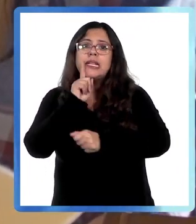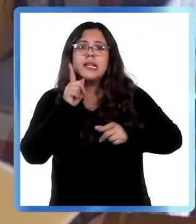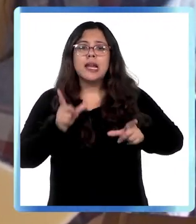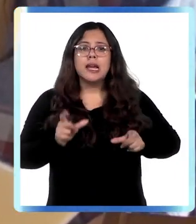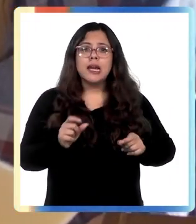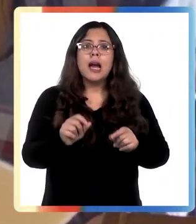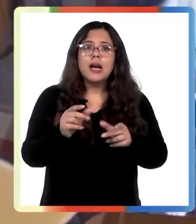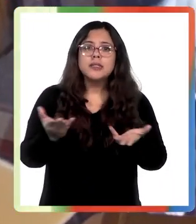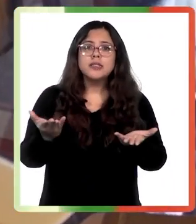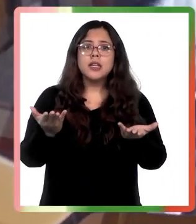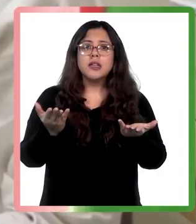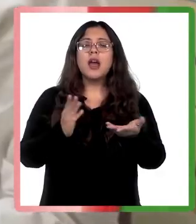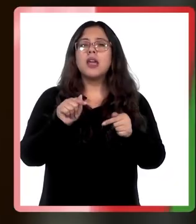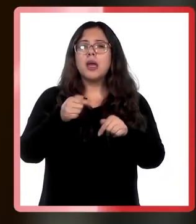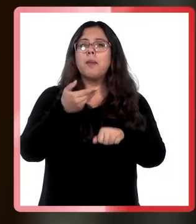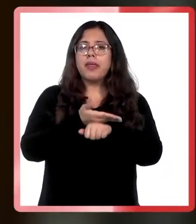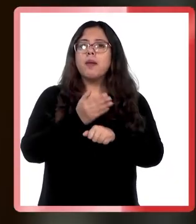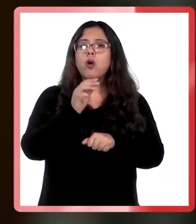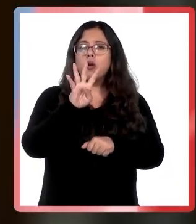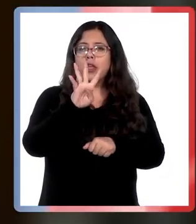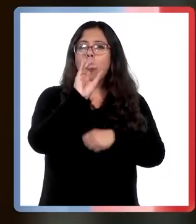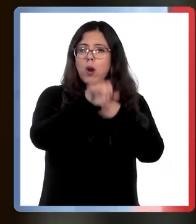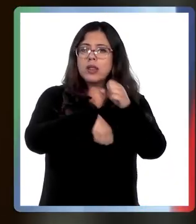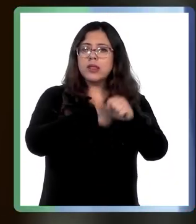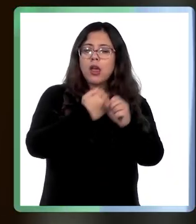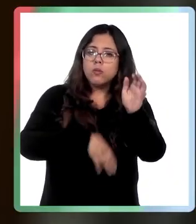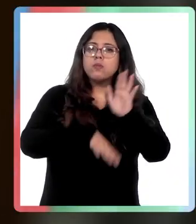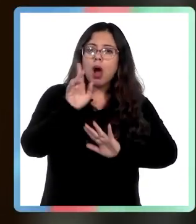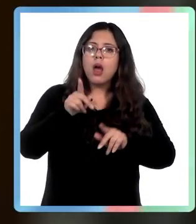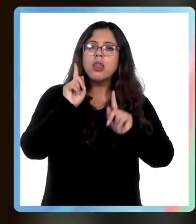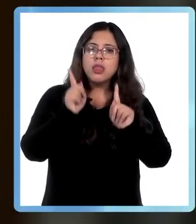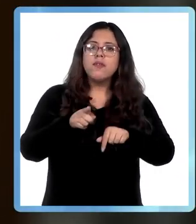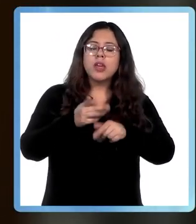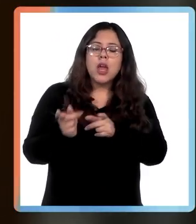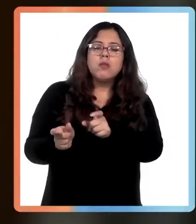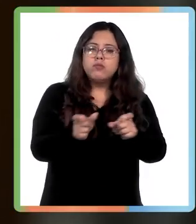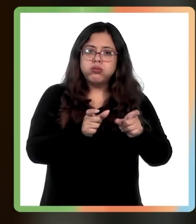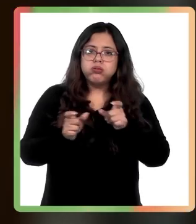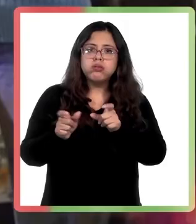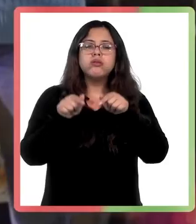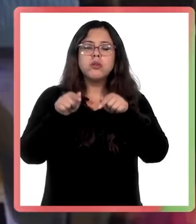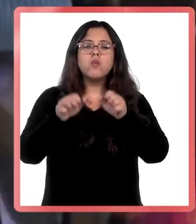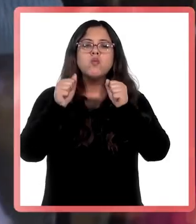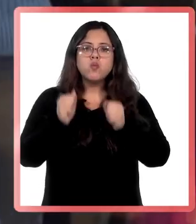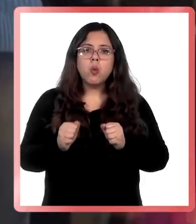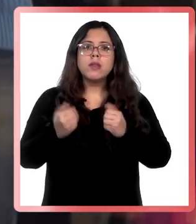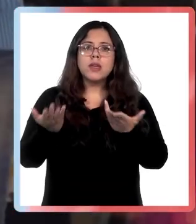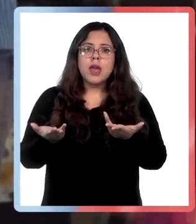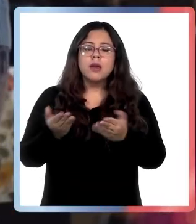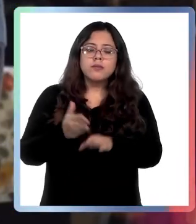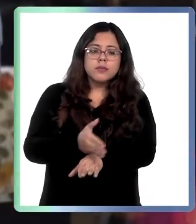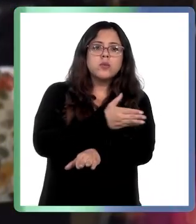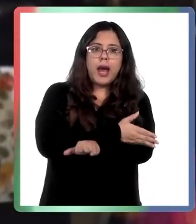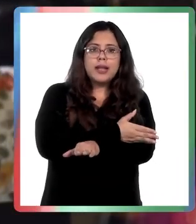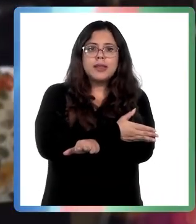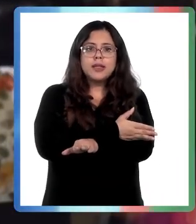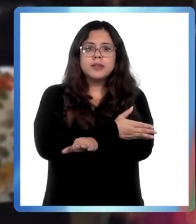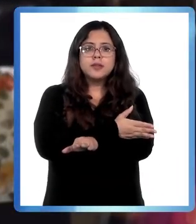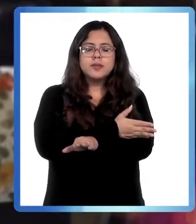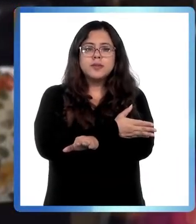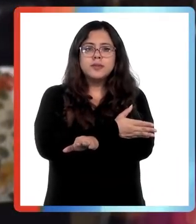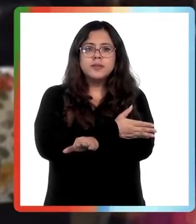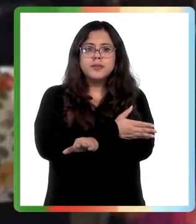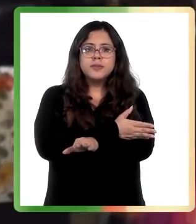próstata los llamamos desde los 40. ¿Ya? Y así uno puede ir adelantándose un